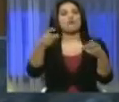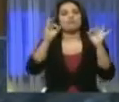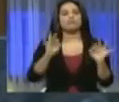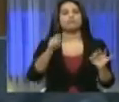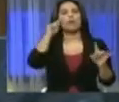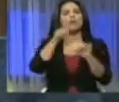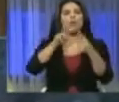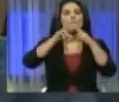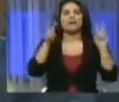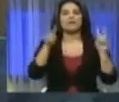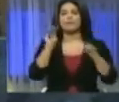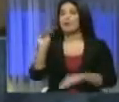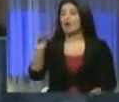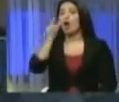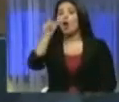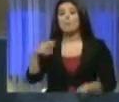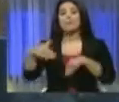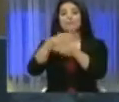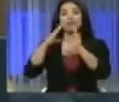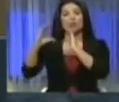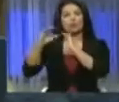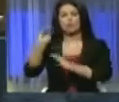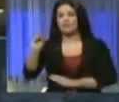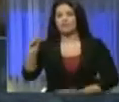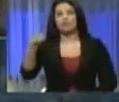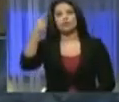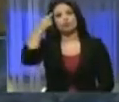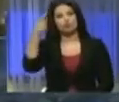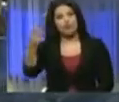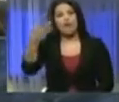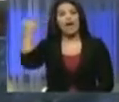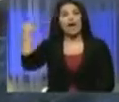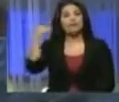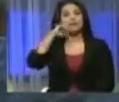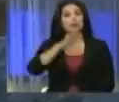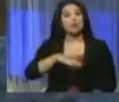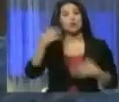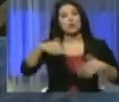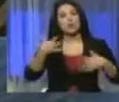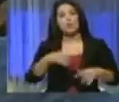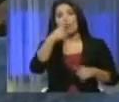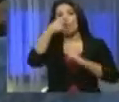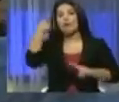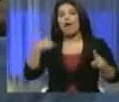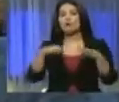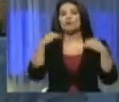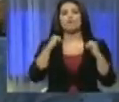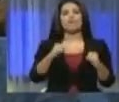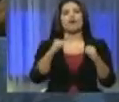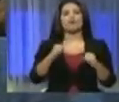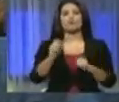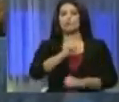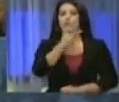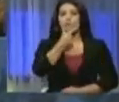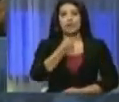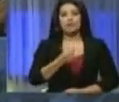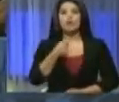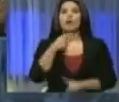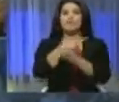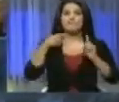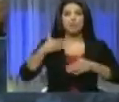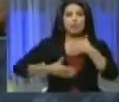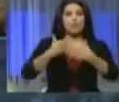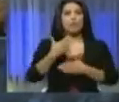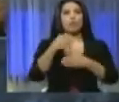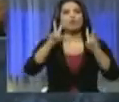año, bueno, costó trabajo, encuentros, desencuentros, dolores, pero vamos avanzando hacia una nueva frontera de